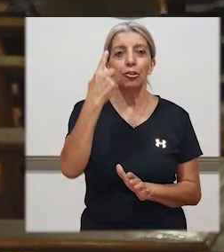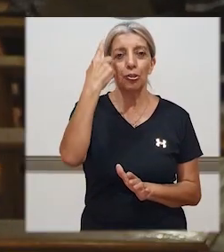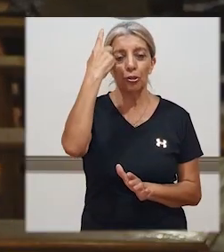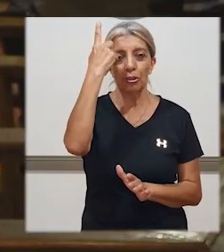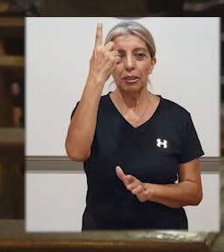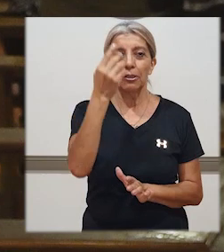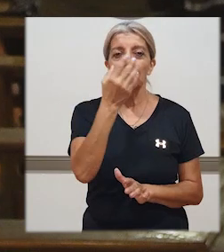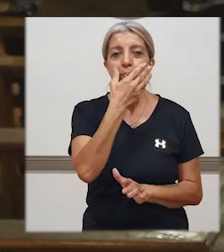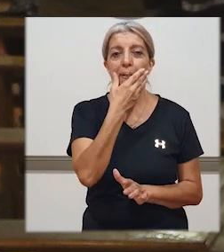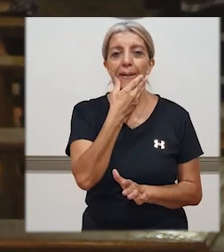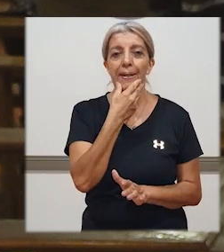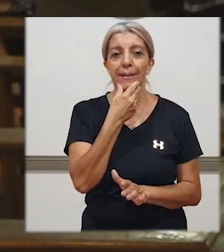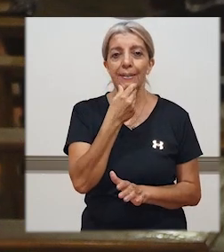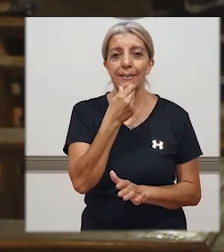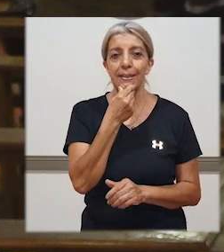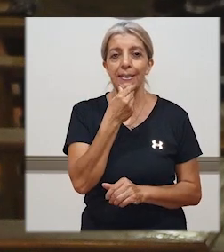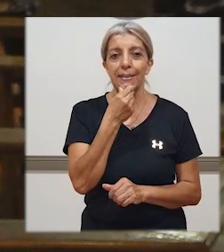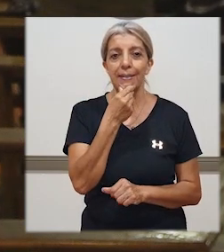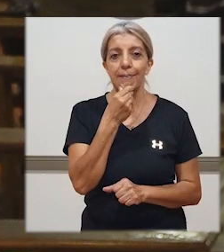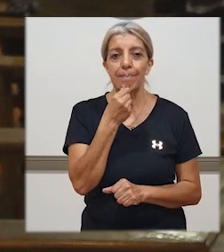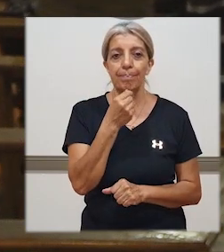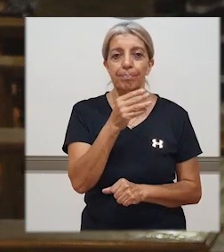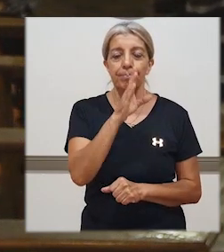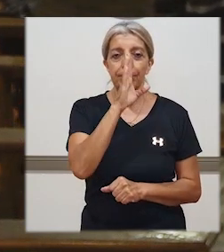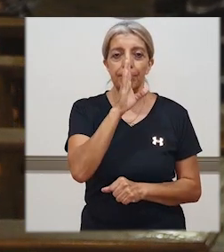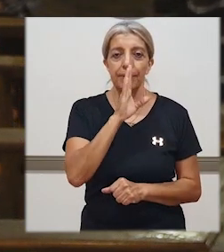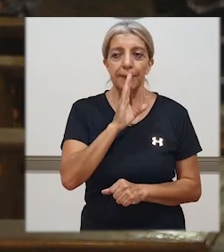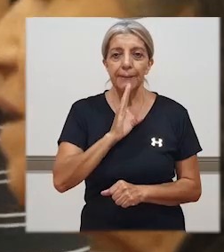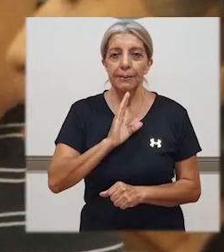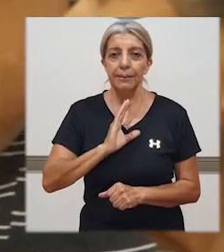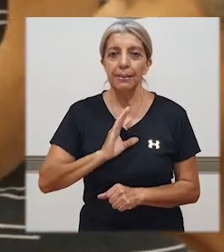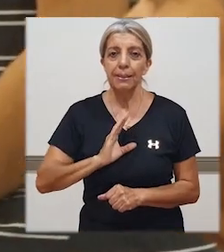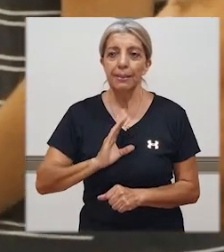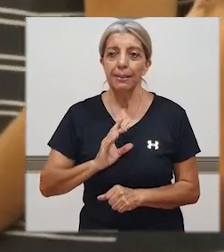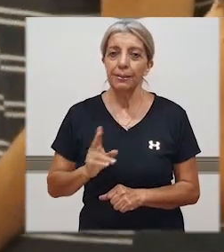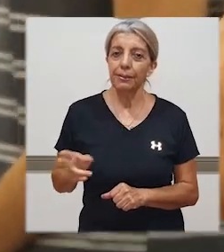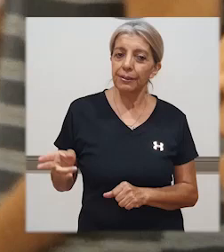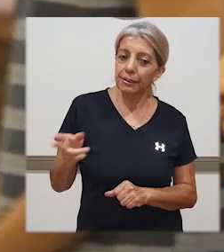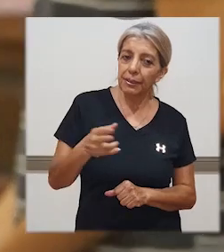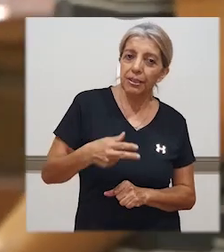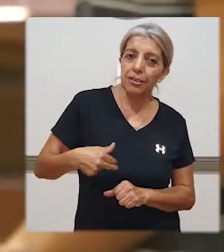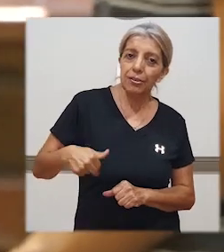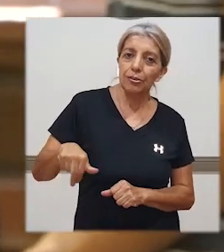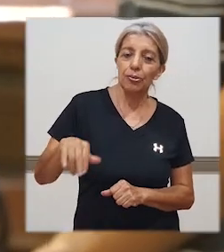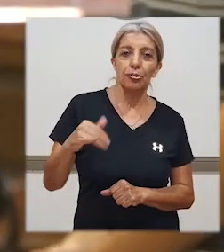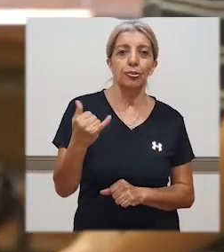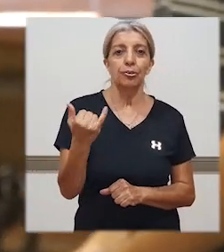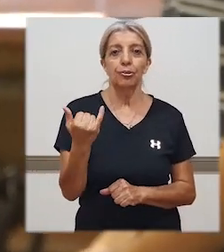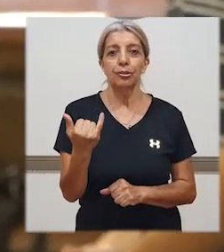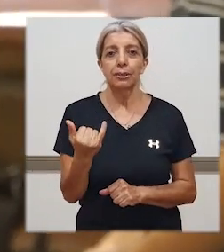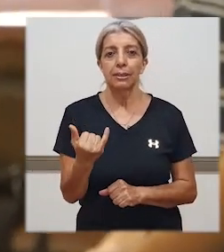Señor, Hijo de Dios Padre, ten piedad